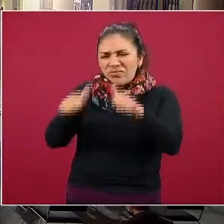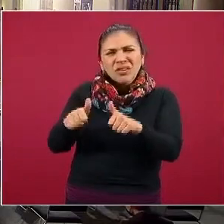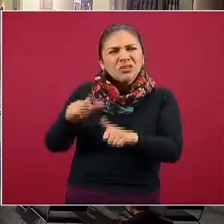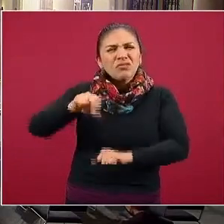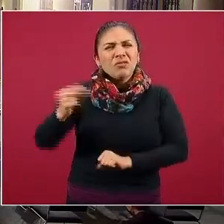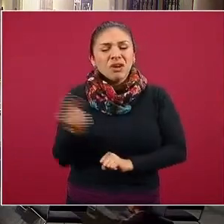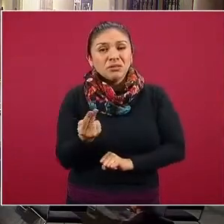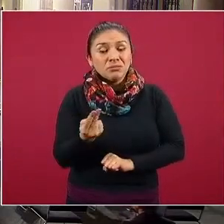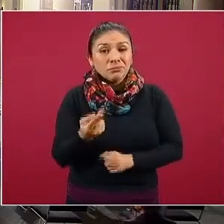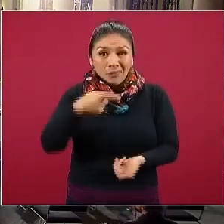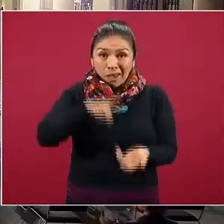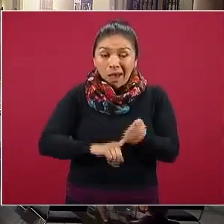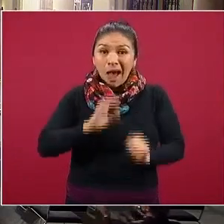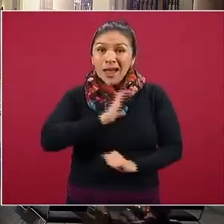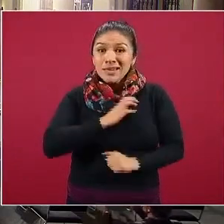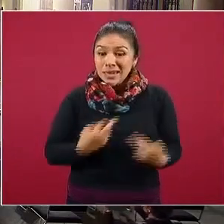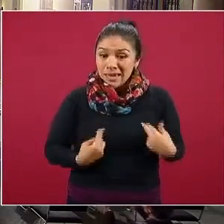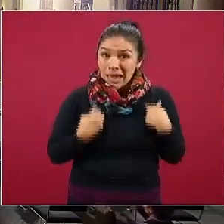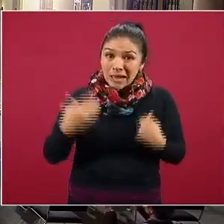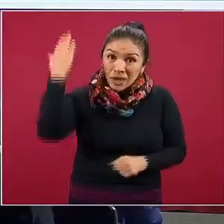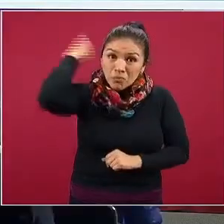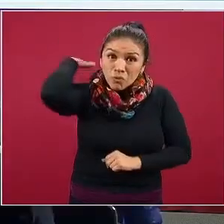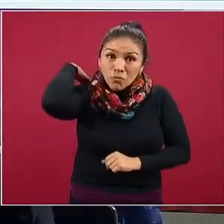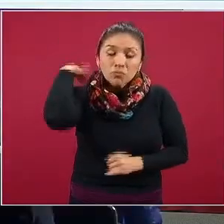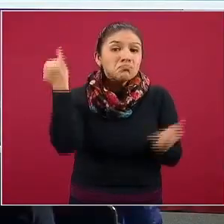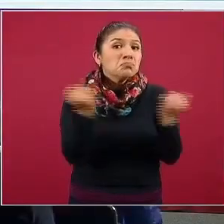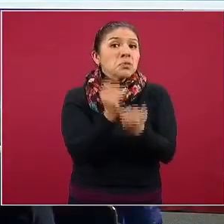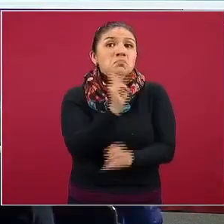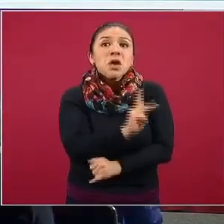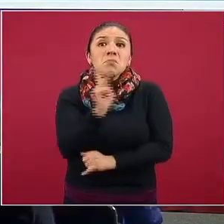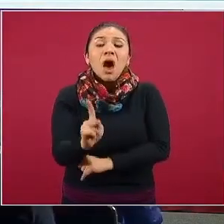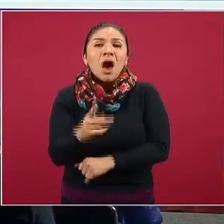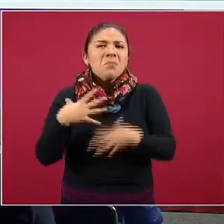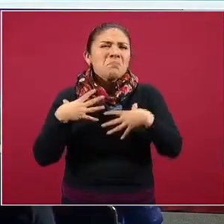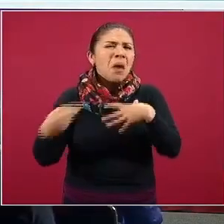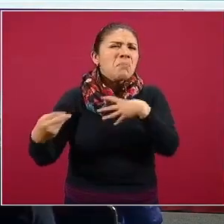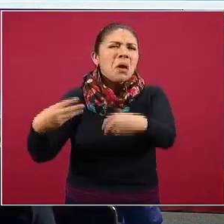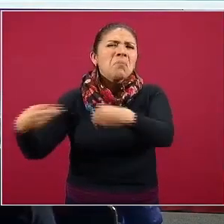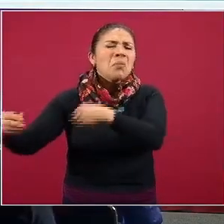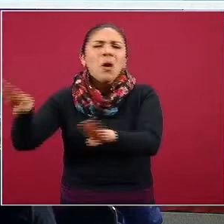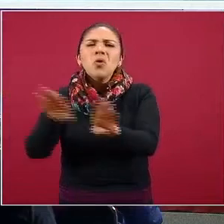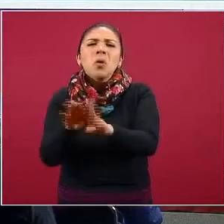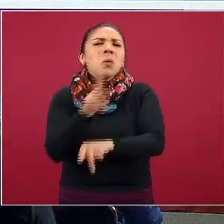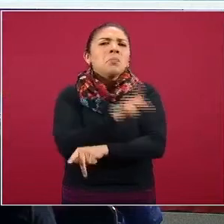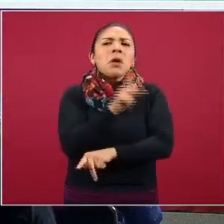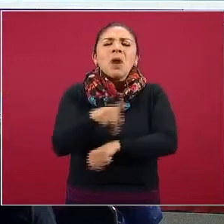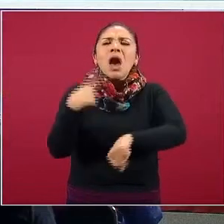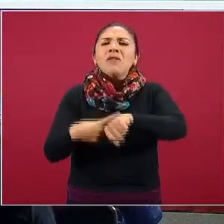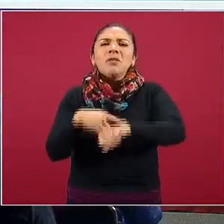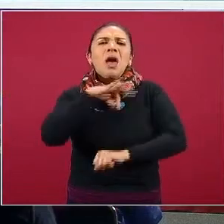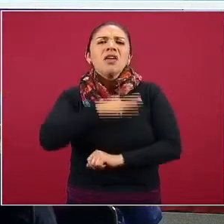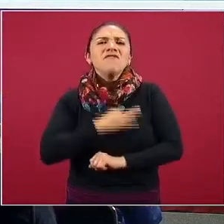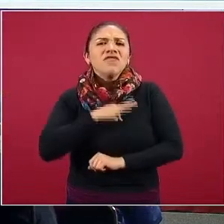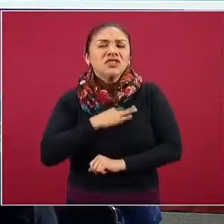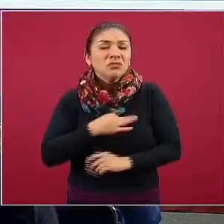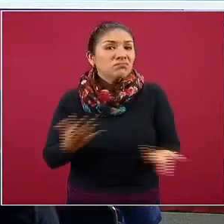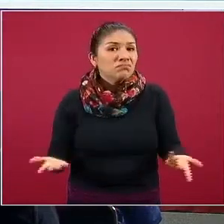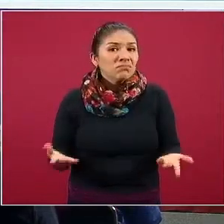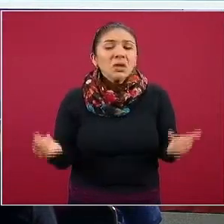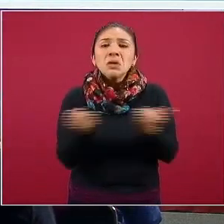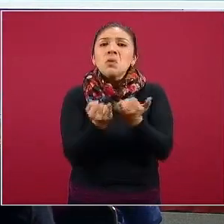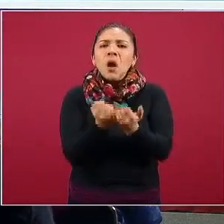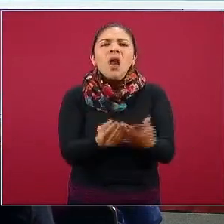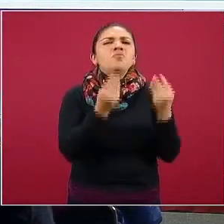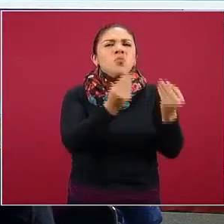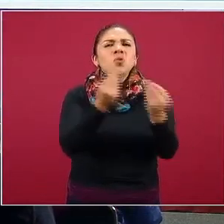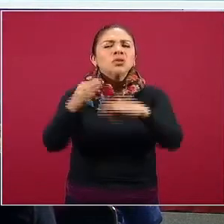el cáncer de pulmón lo podemos considerar una epidemia. Es una epidemia como las enfermedades infecciosas. Así como